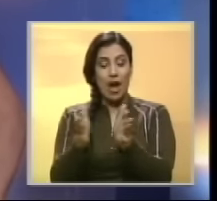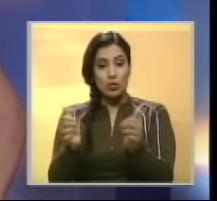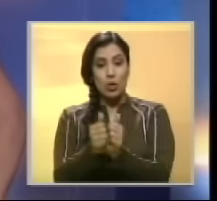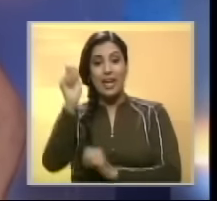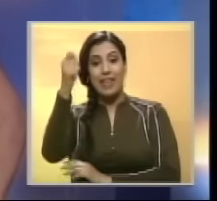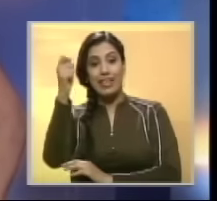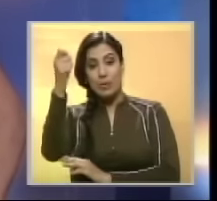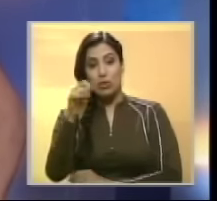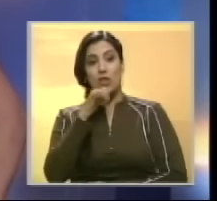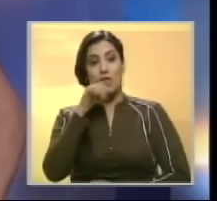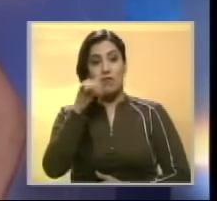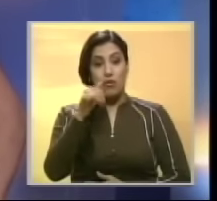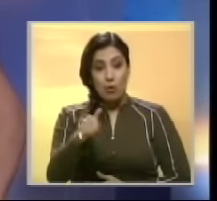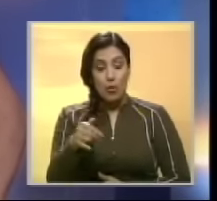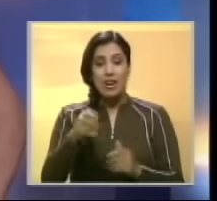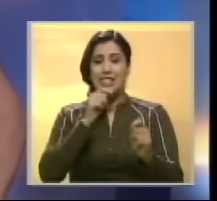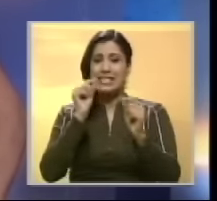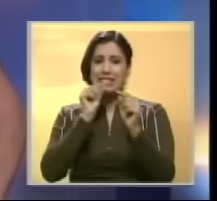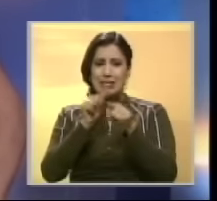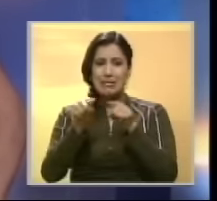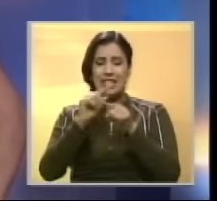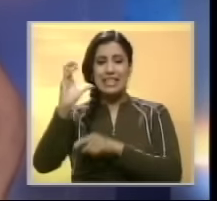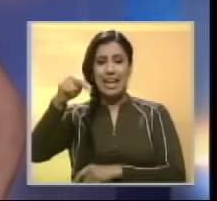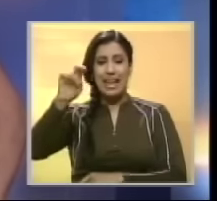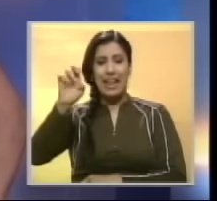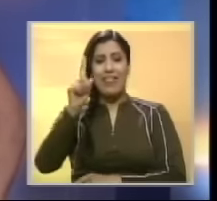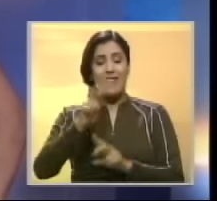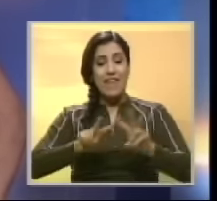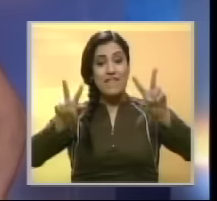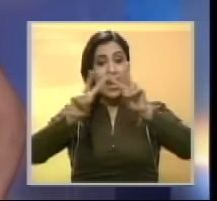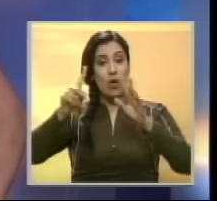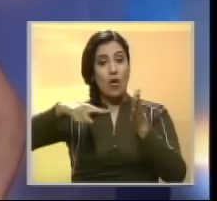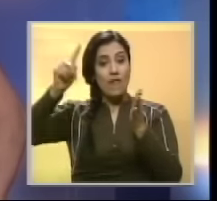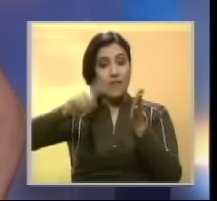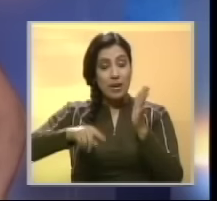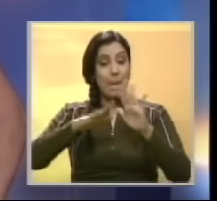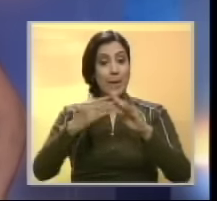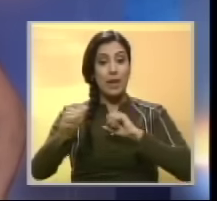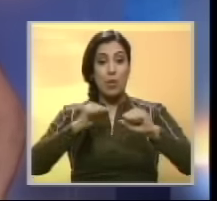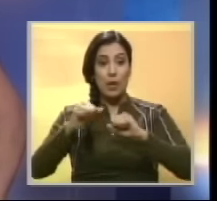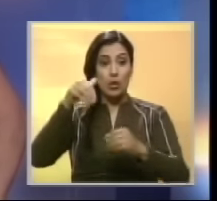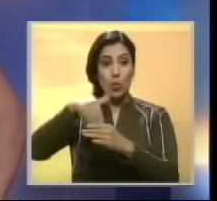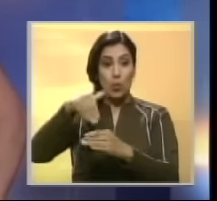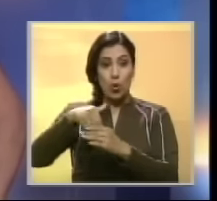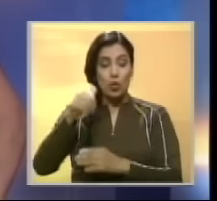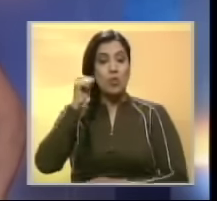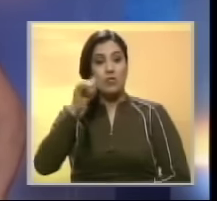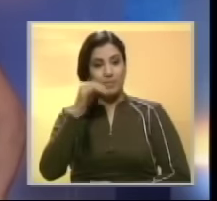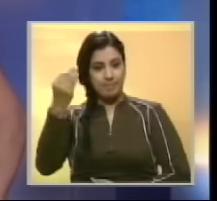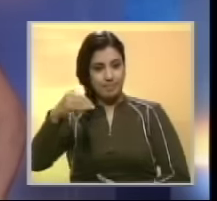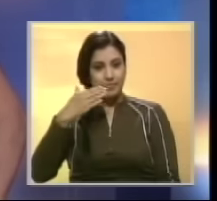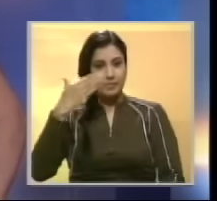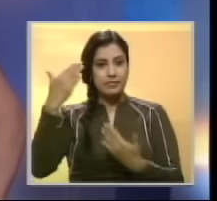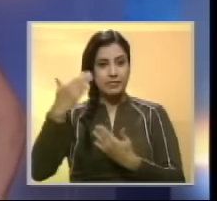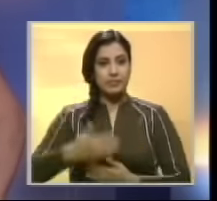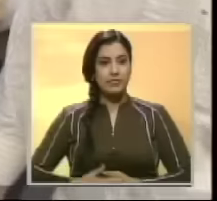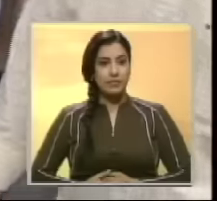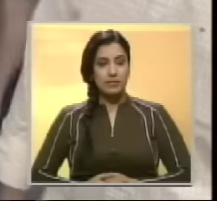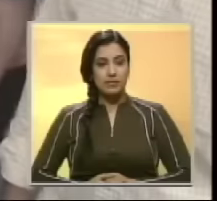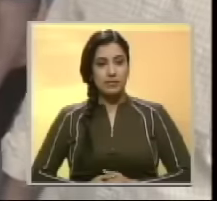y el diputado marco Aurelio Quiñones reclamó ante el CNS sean validadas las firmas para activar el referéndum revocatorio Nina Martínez nos